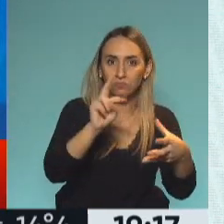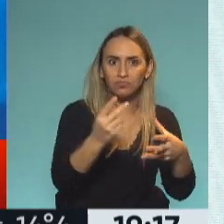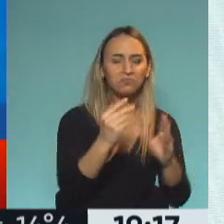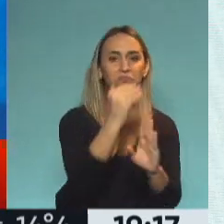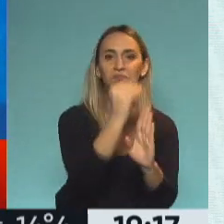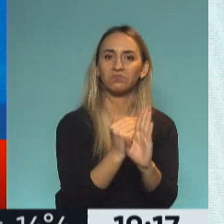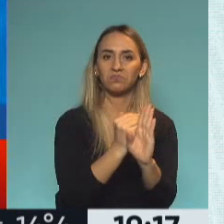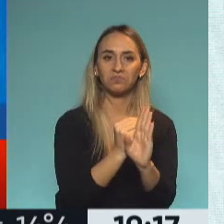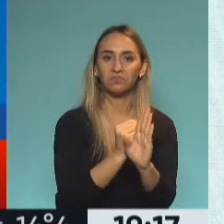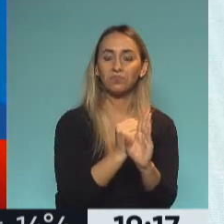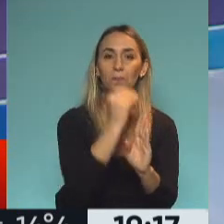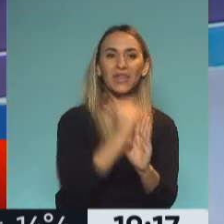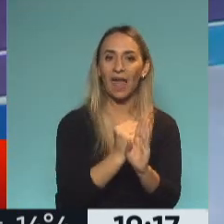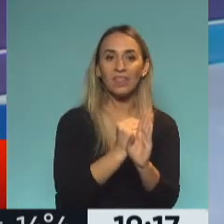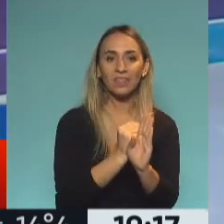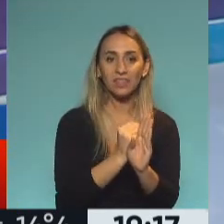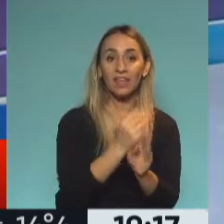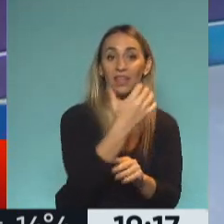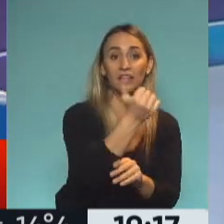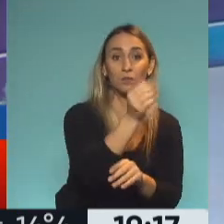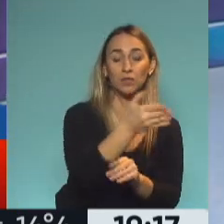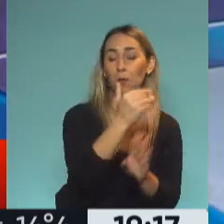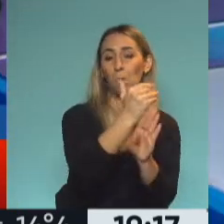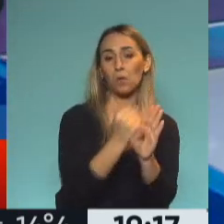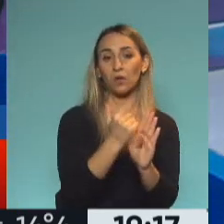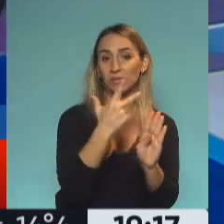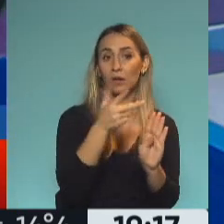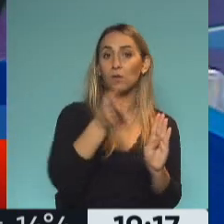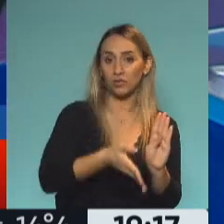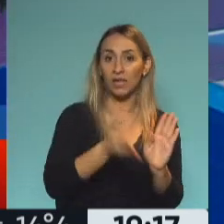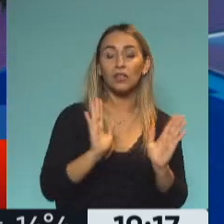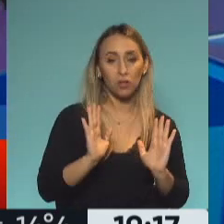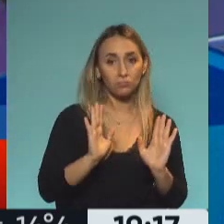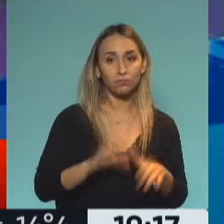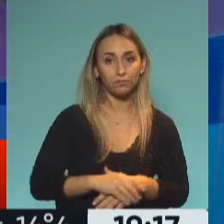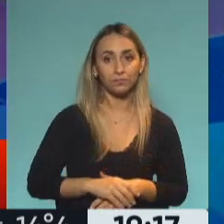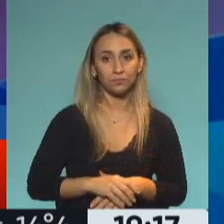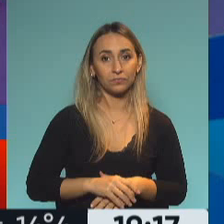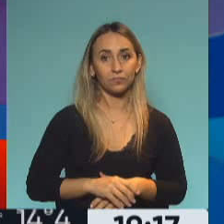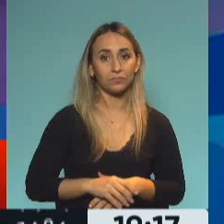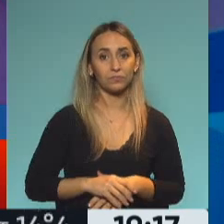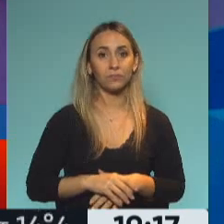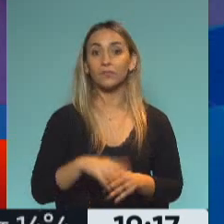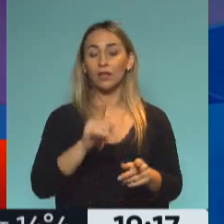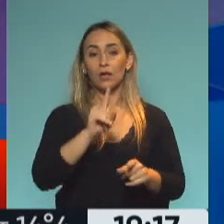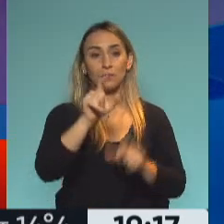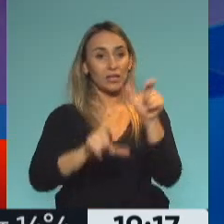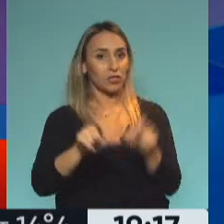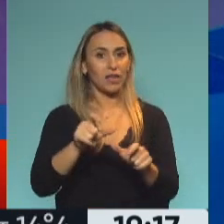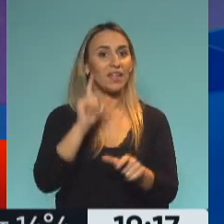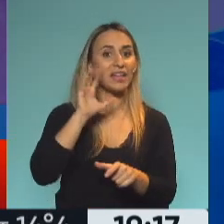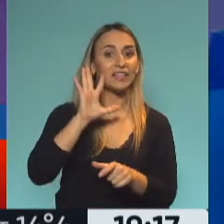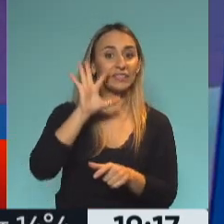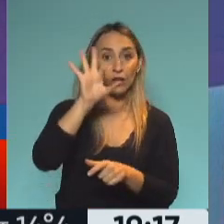mitad, del 6% al 3%. 50%. ¿Sí? La tasa de letalidad bajó. Así es. ¿Sí? Lo mismo. En los mayores de 50,